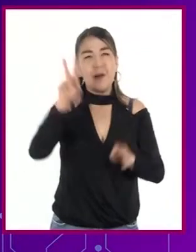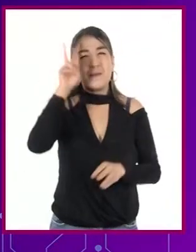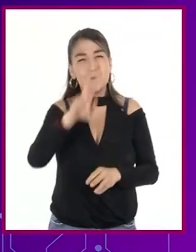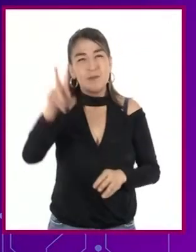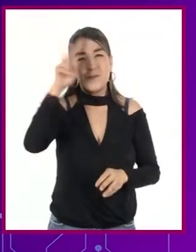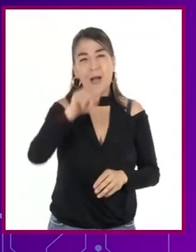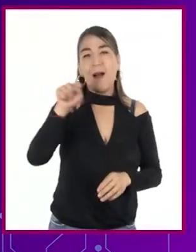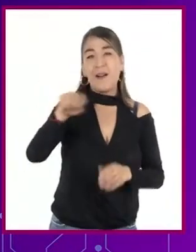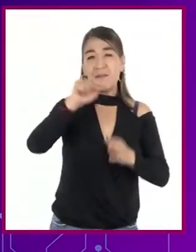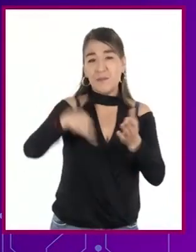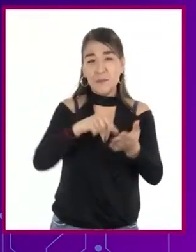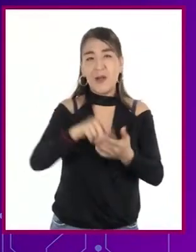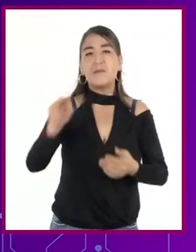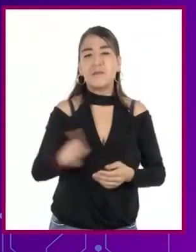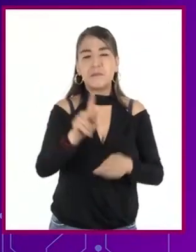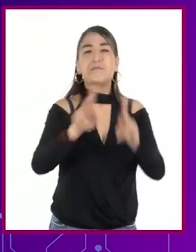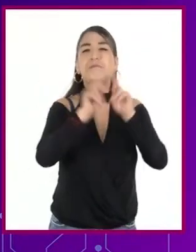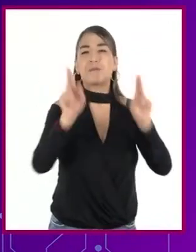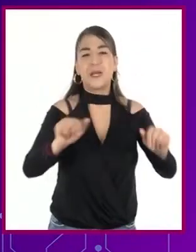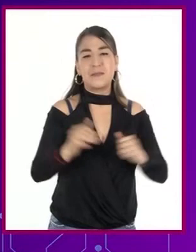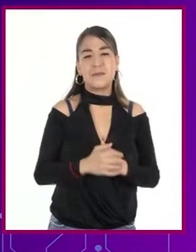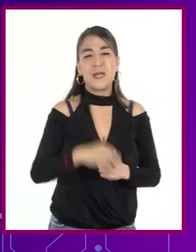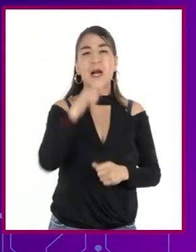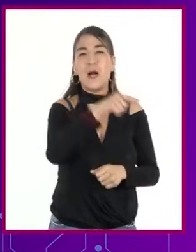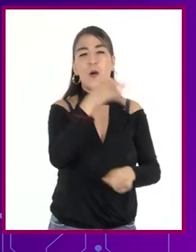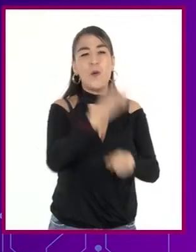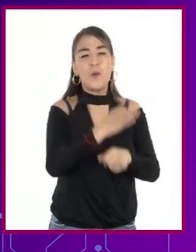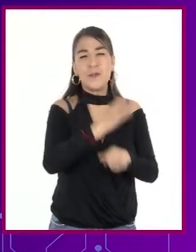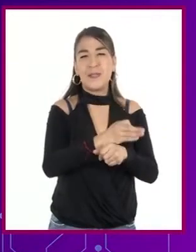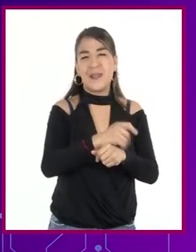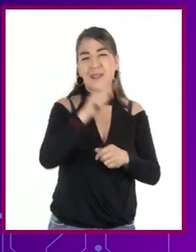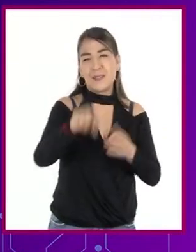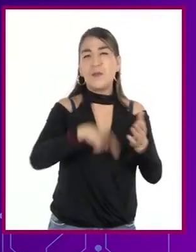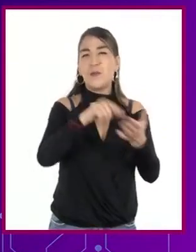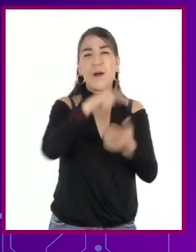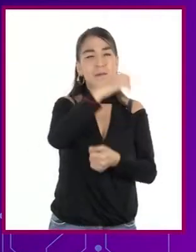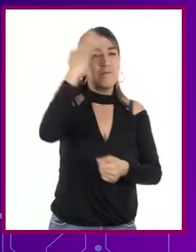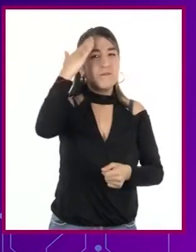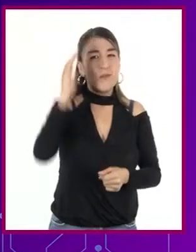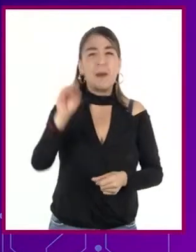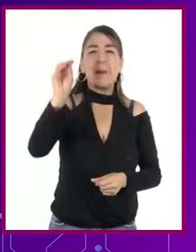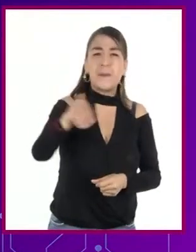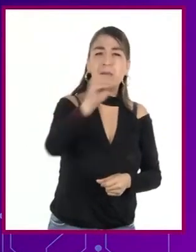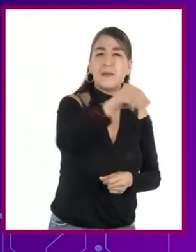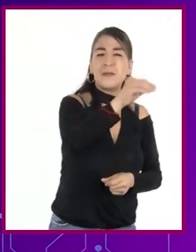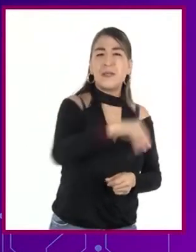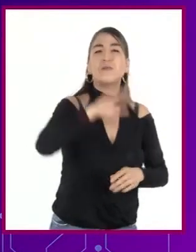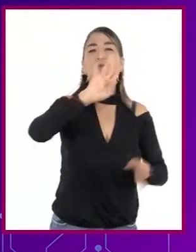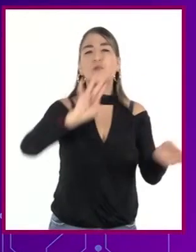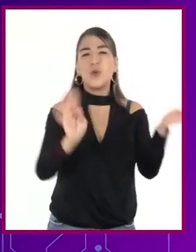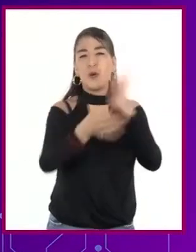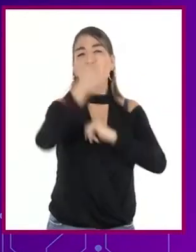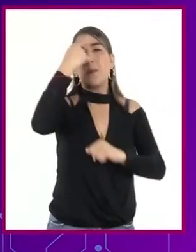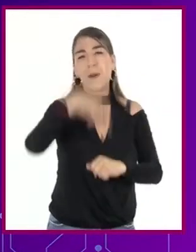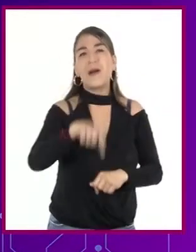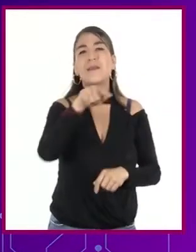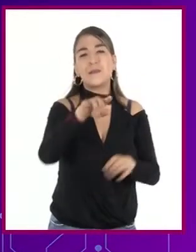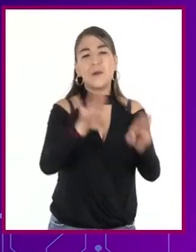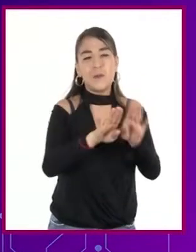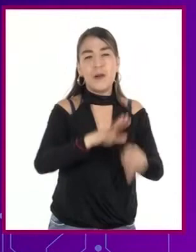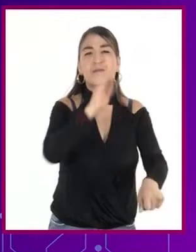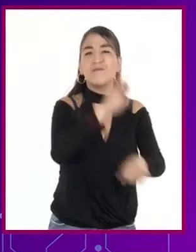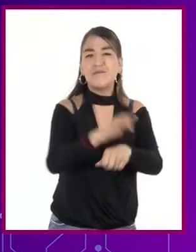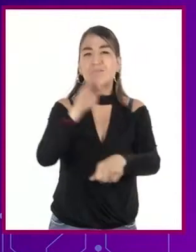pueblo vive en paz. El actual líder tibetano viaja por el mundo defendiendo la recuperación de su territorio,